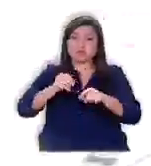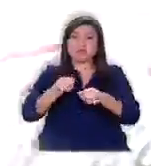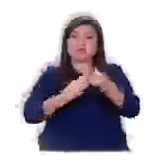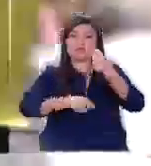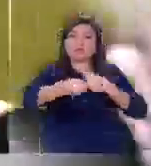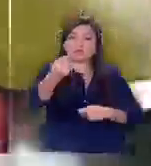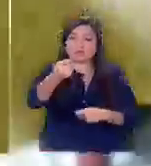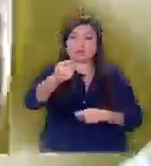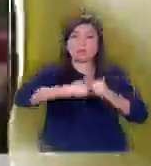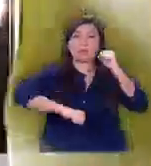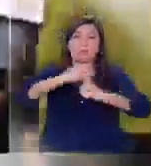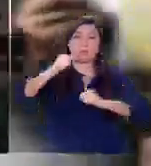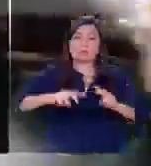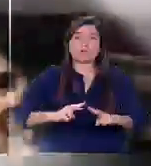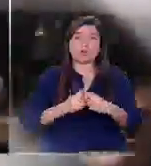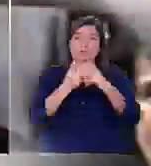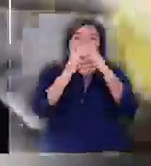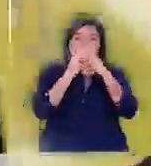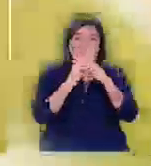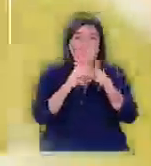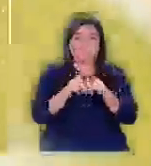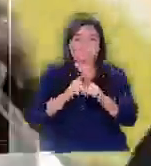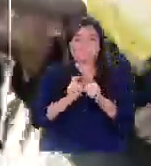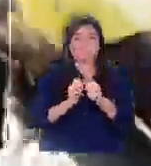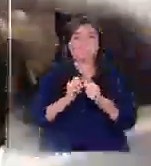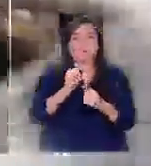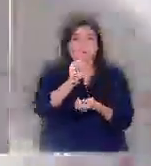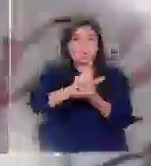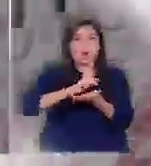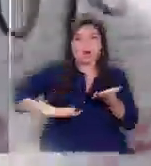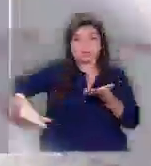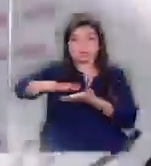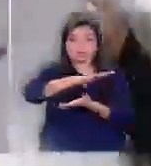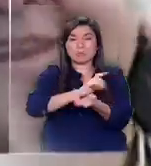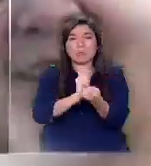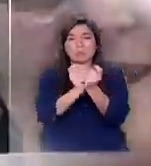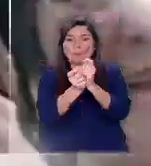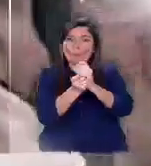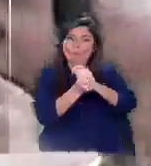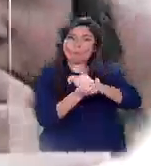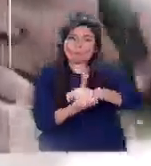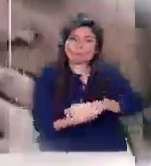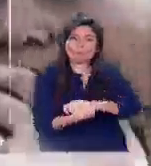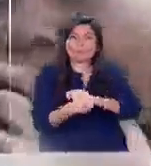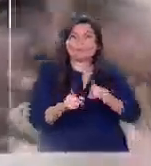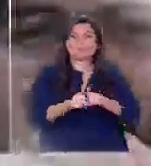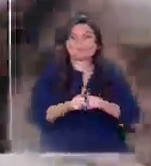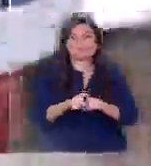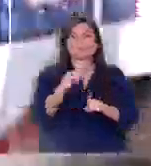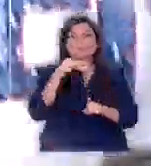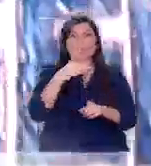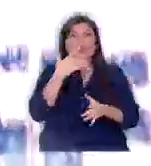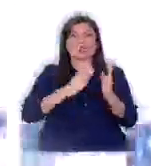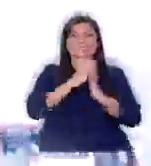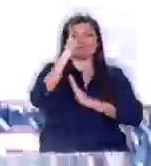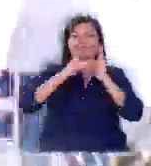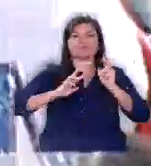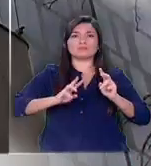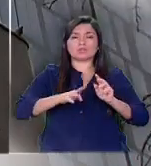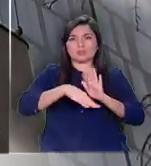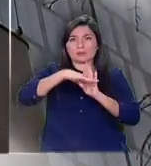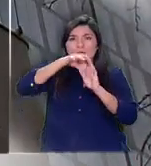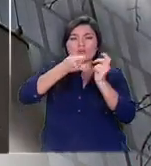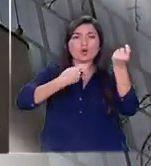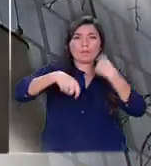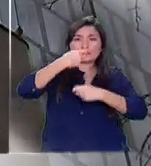dólares, una zona que en poco tiempo empezó a ganar plusvalía por la construcción de imponentes y modernos edificios residenciales y comerciales. Este